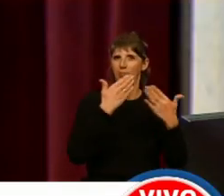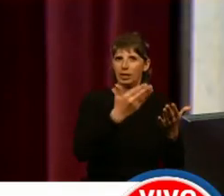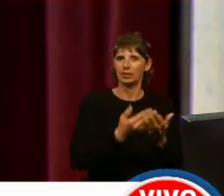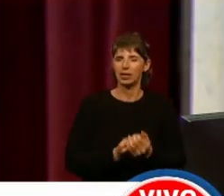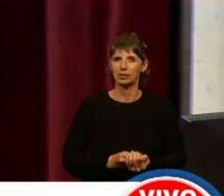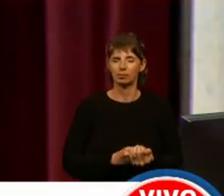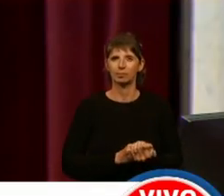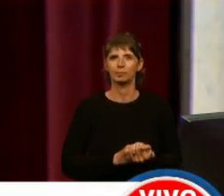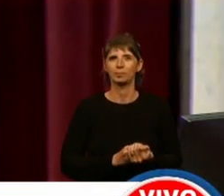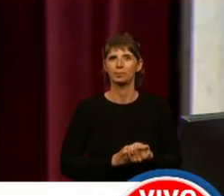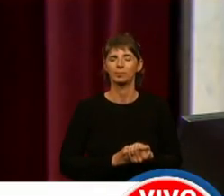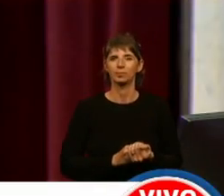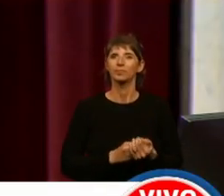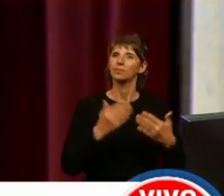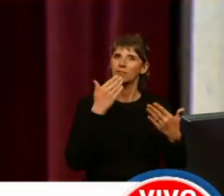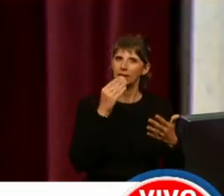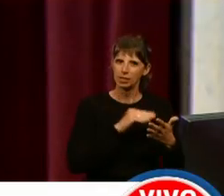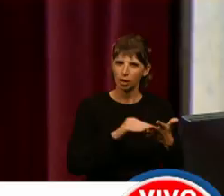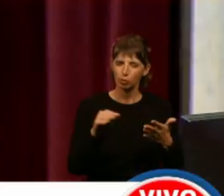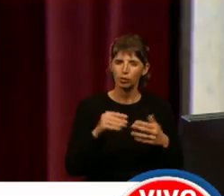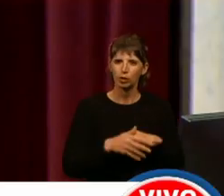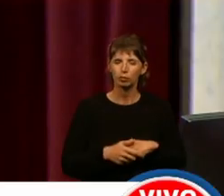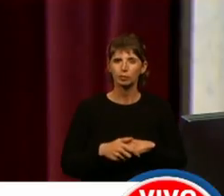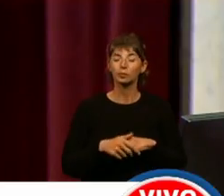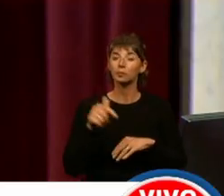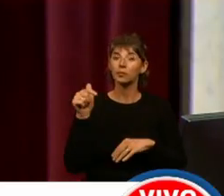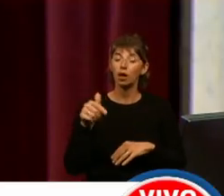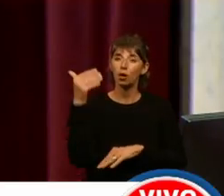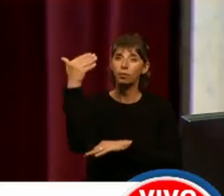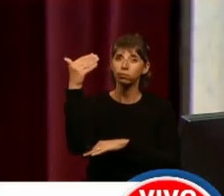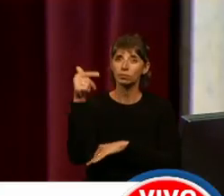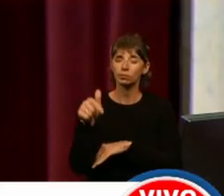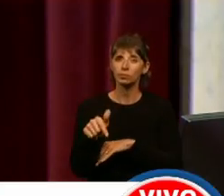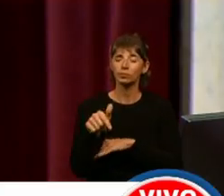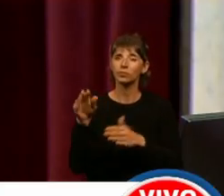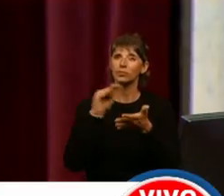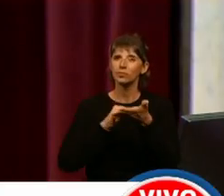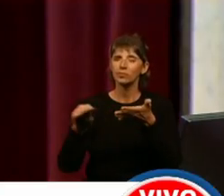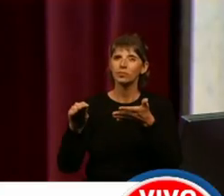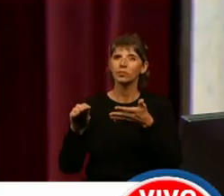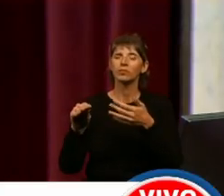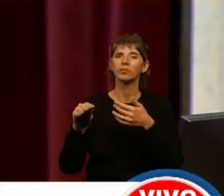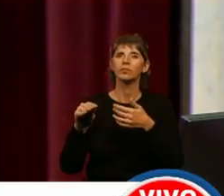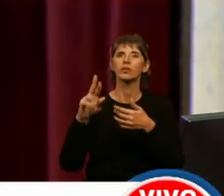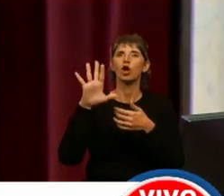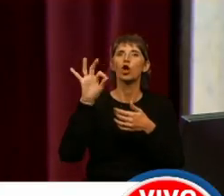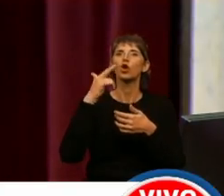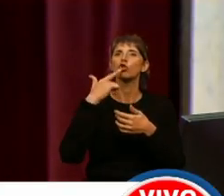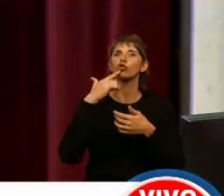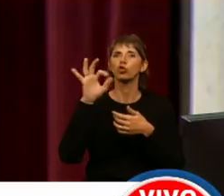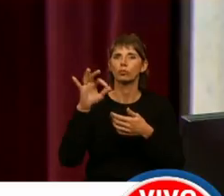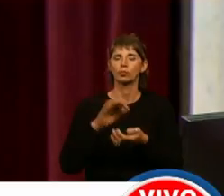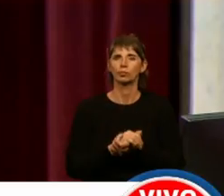gracias a diputados amara vive tiene la palabra la diputada victoria rosso